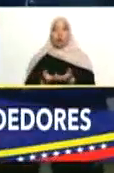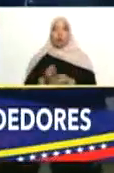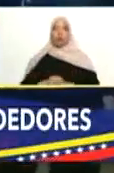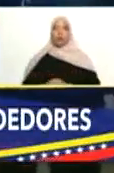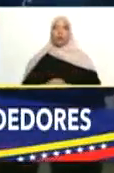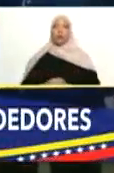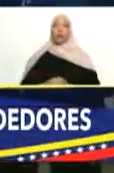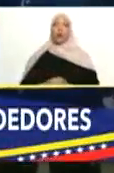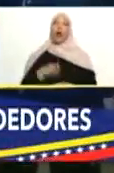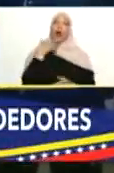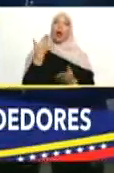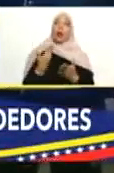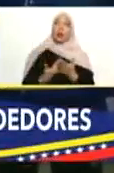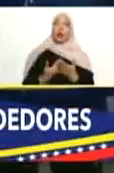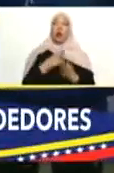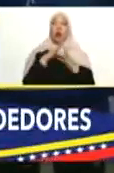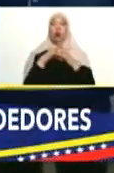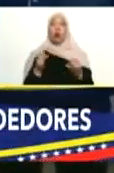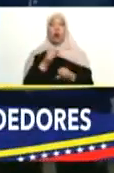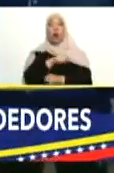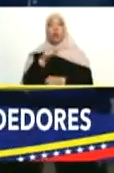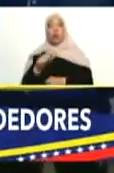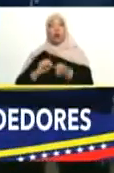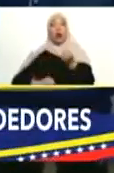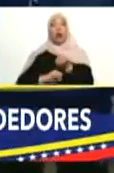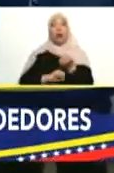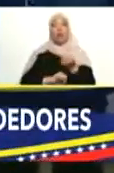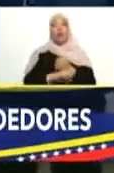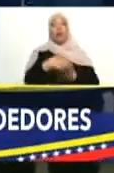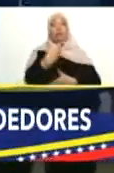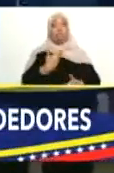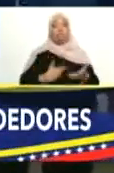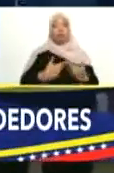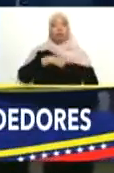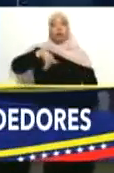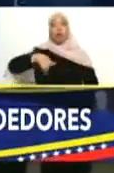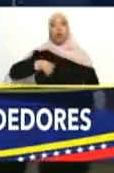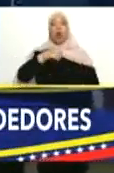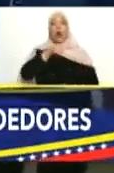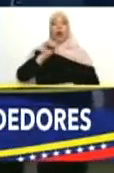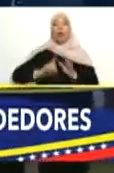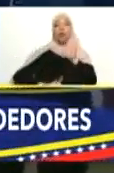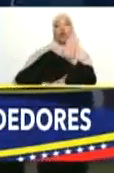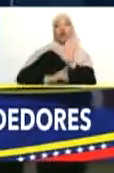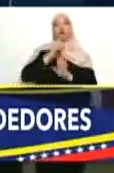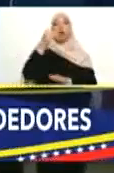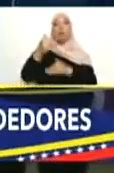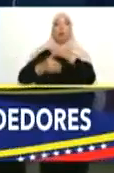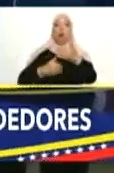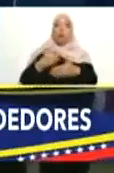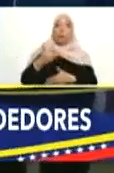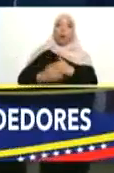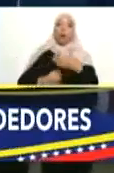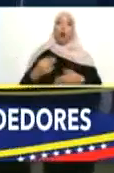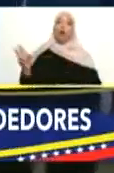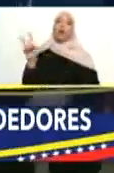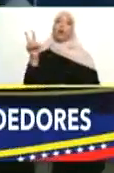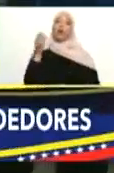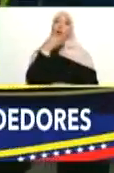que agradecida con todos los colaboradores que han hecho posible que nosotros cada día sigamos creciendo para una mejor Venezuela.